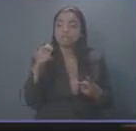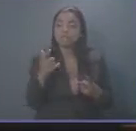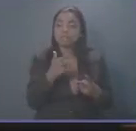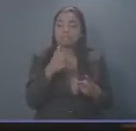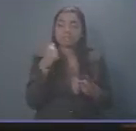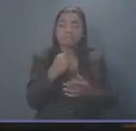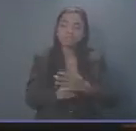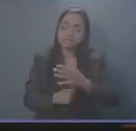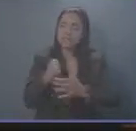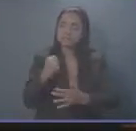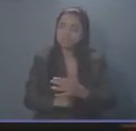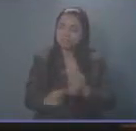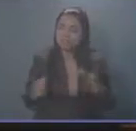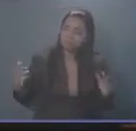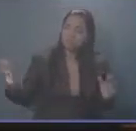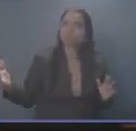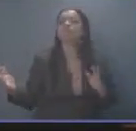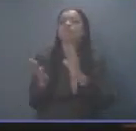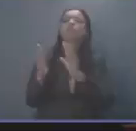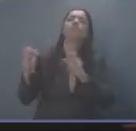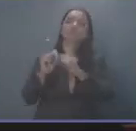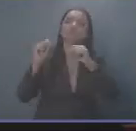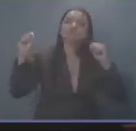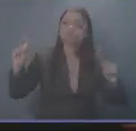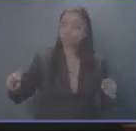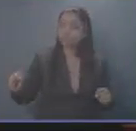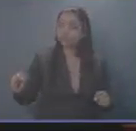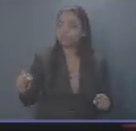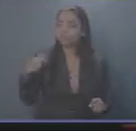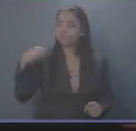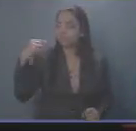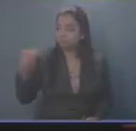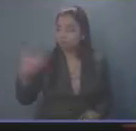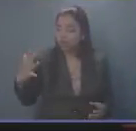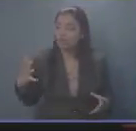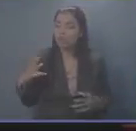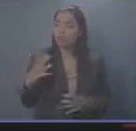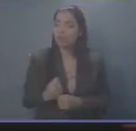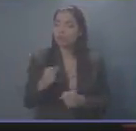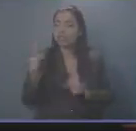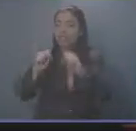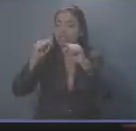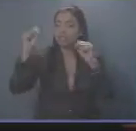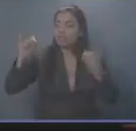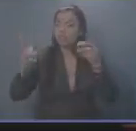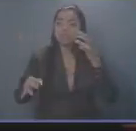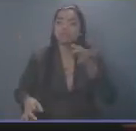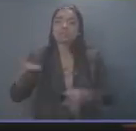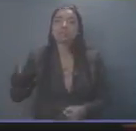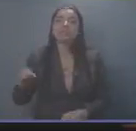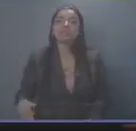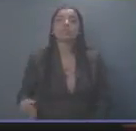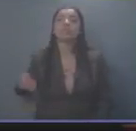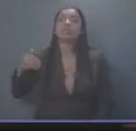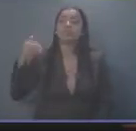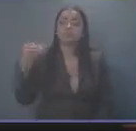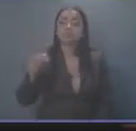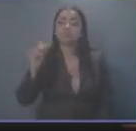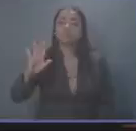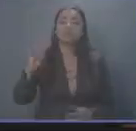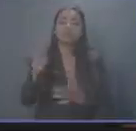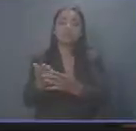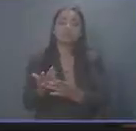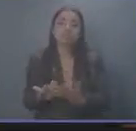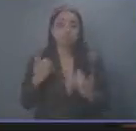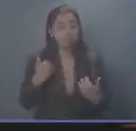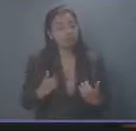al sistema, han tenido la valentía de acudir y la confianza de acudir al sistema judicial para que se respeten sus derechos